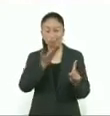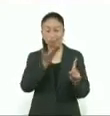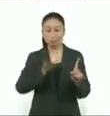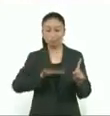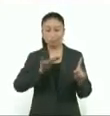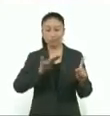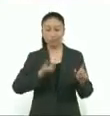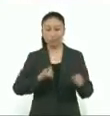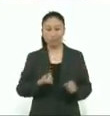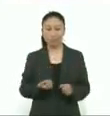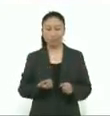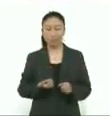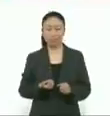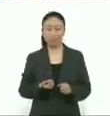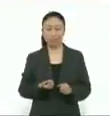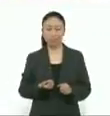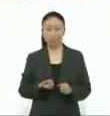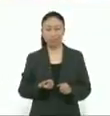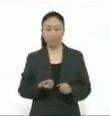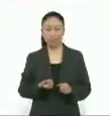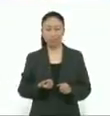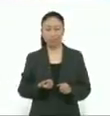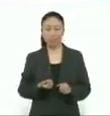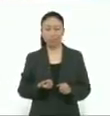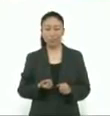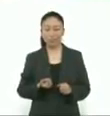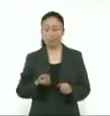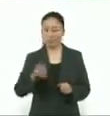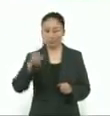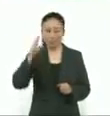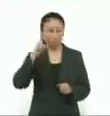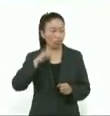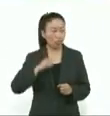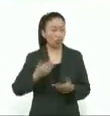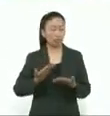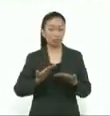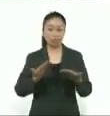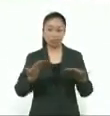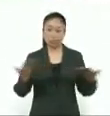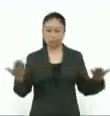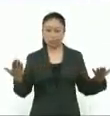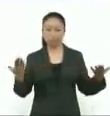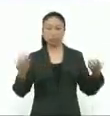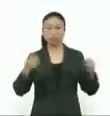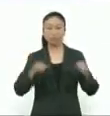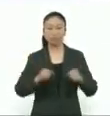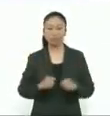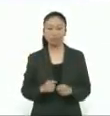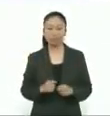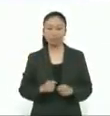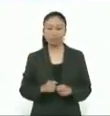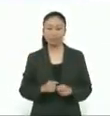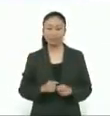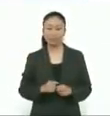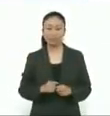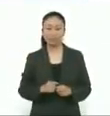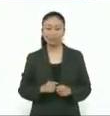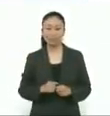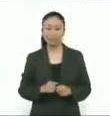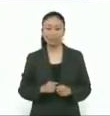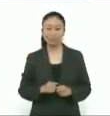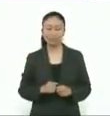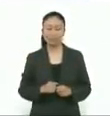este nuevo ramillete de mujeres que estamos dispuestas a